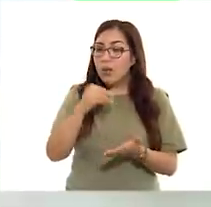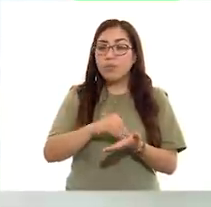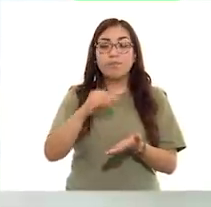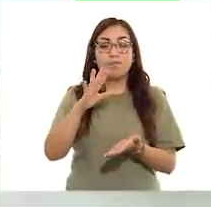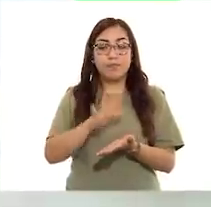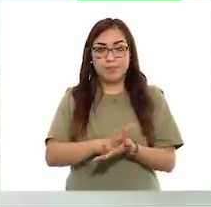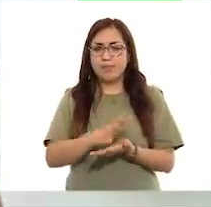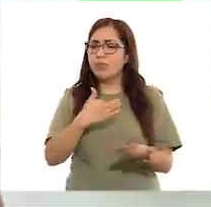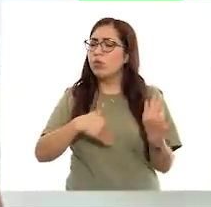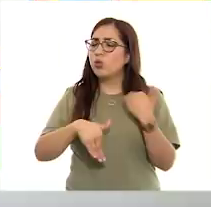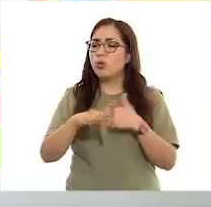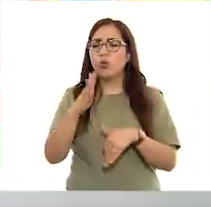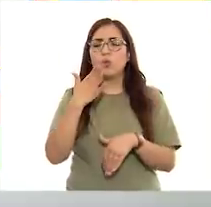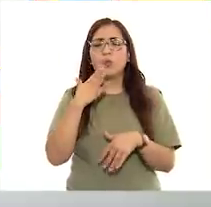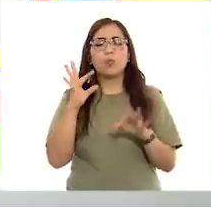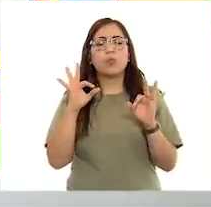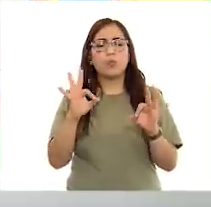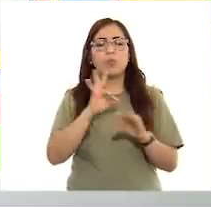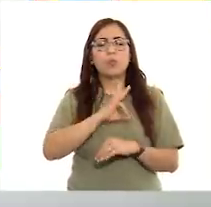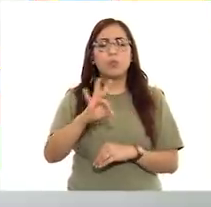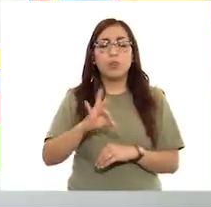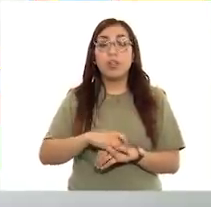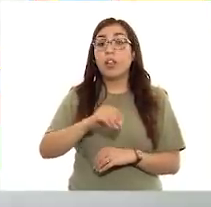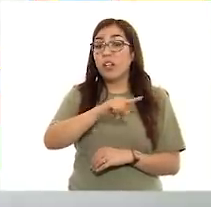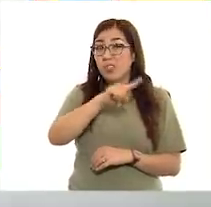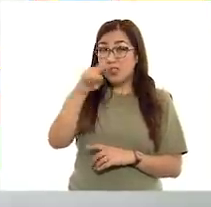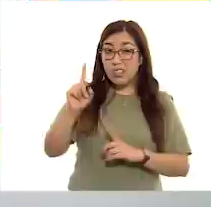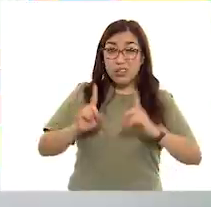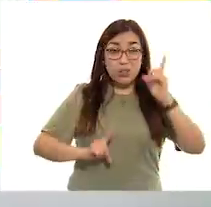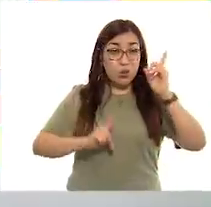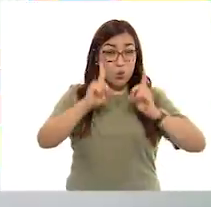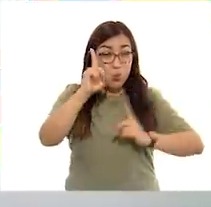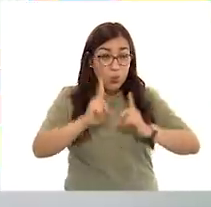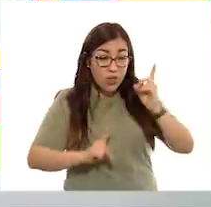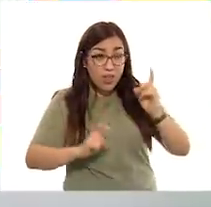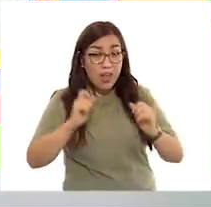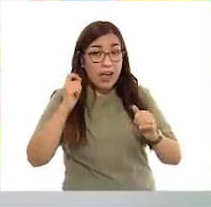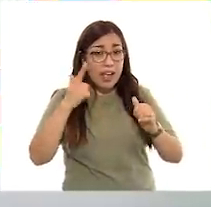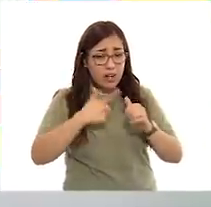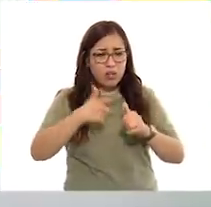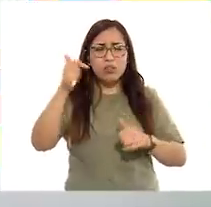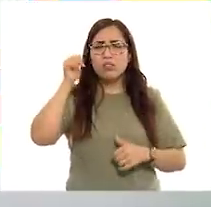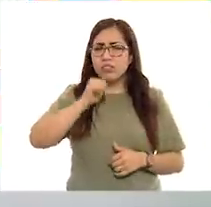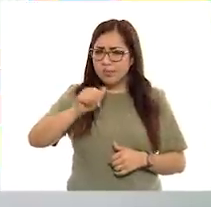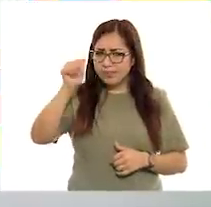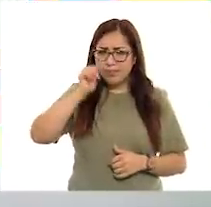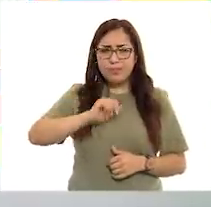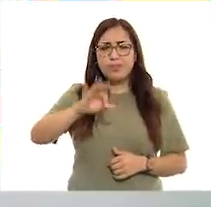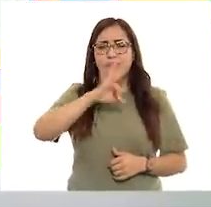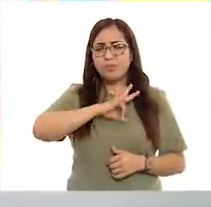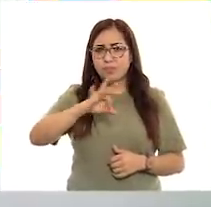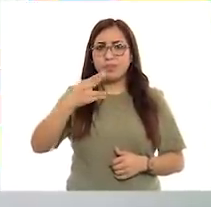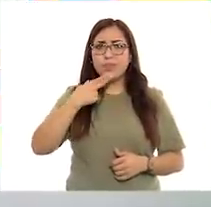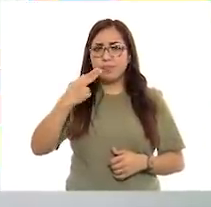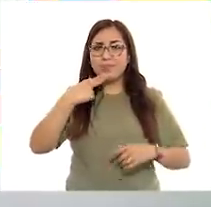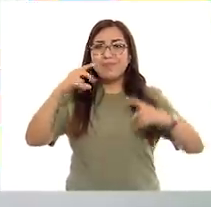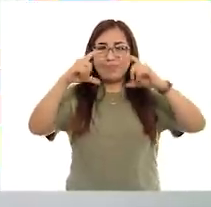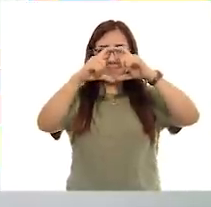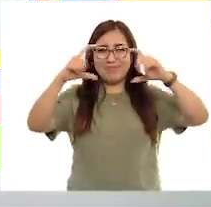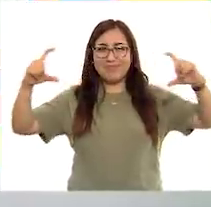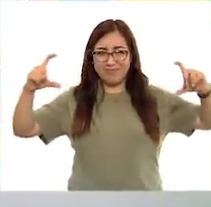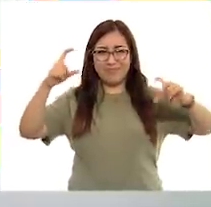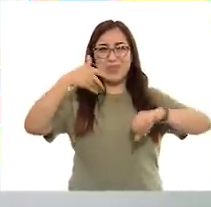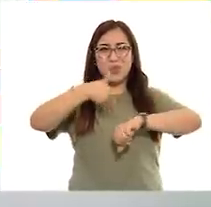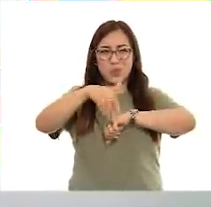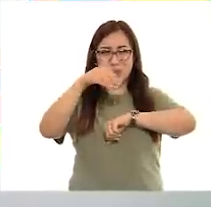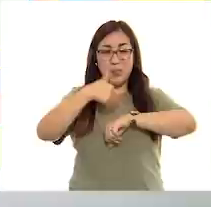todos son válidos. Y cuando tengan una duda, siempre, siempre pueden consultar su banda numérica, así como lo